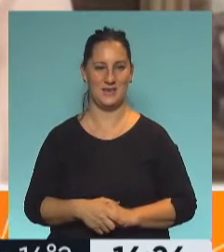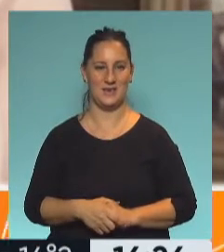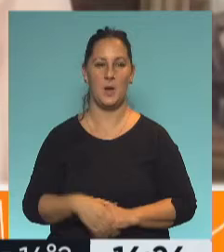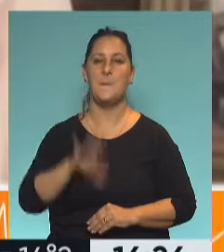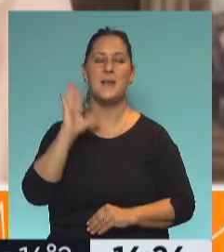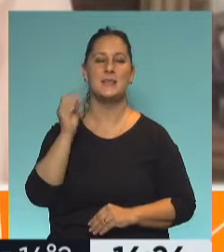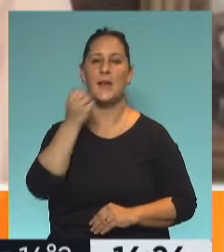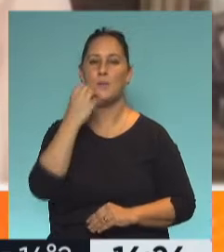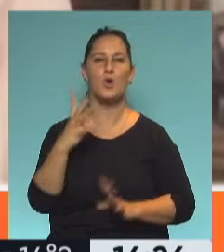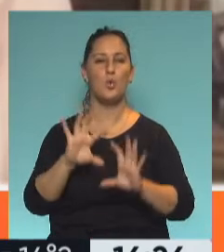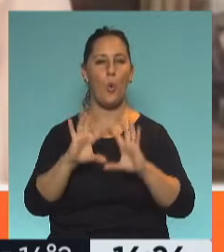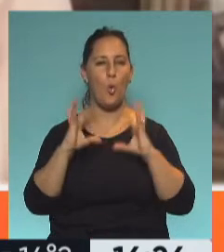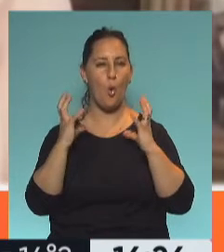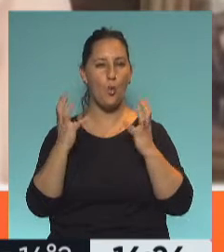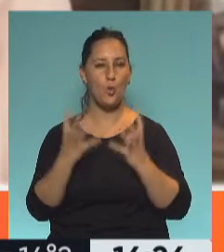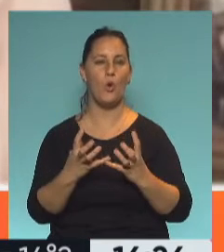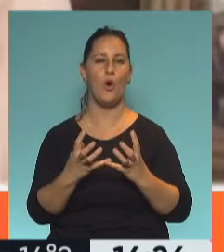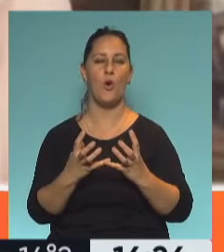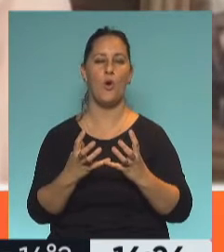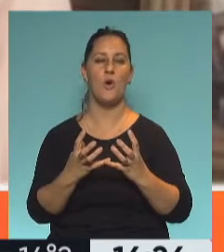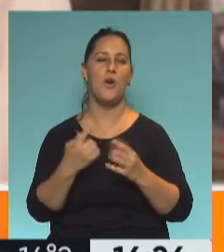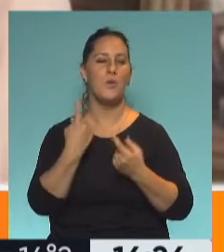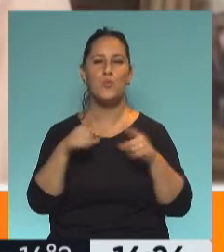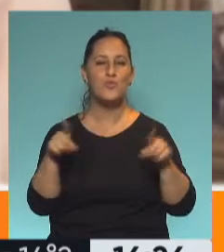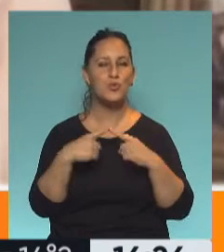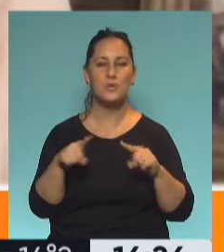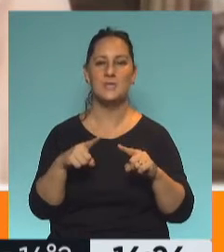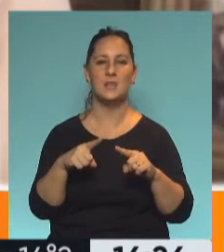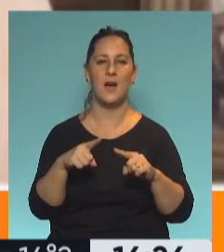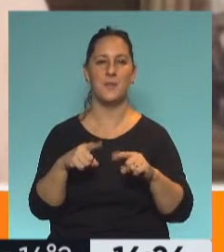más hermoso del mundo es que nosotros desde la música también